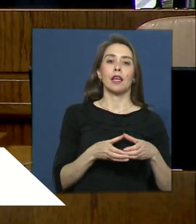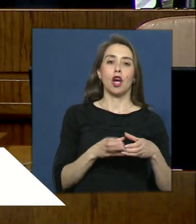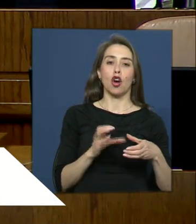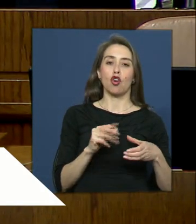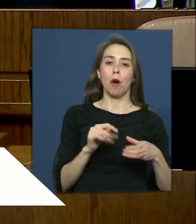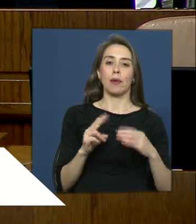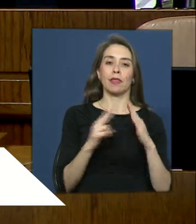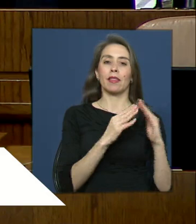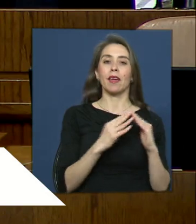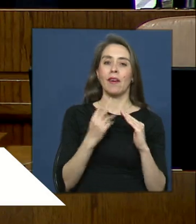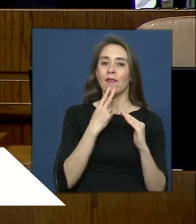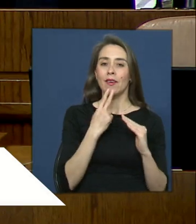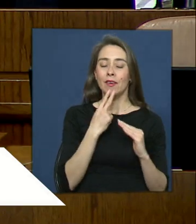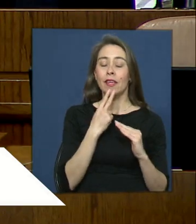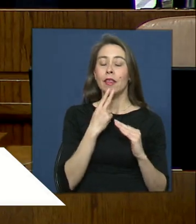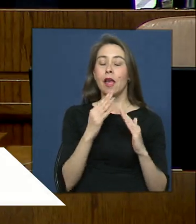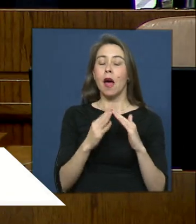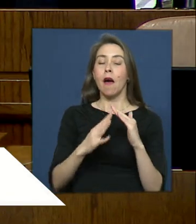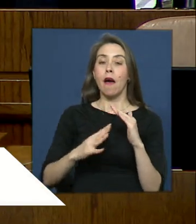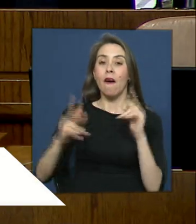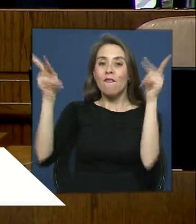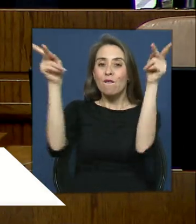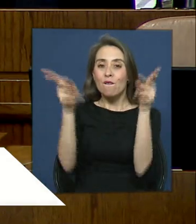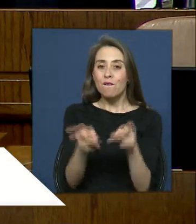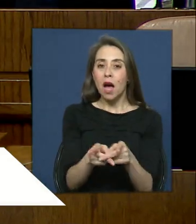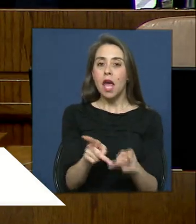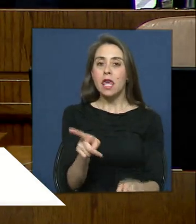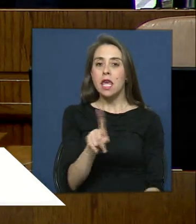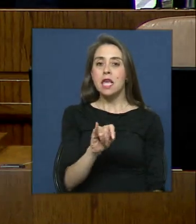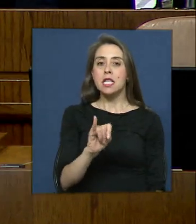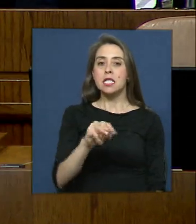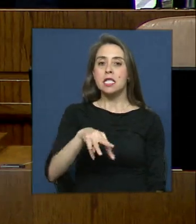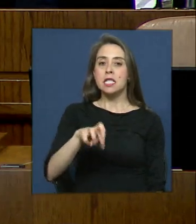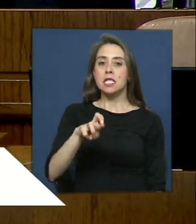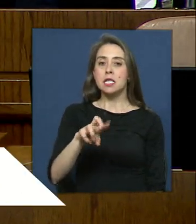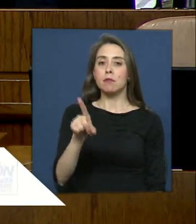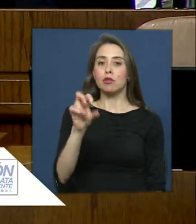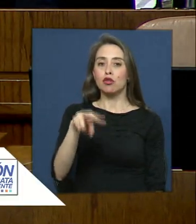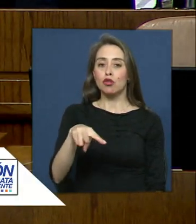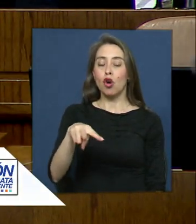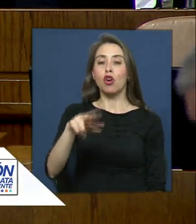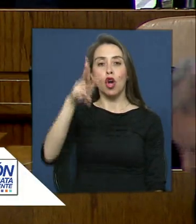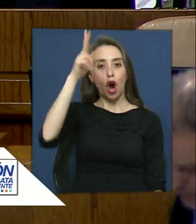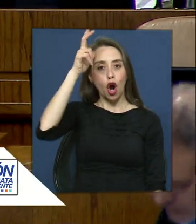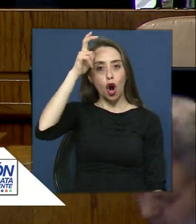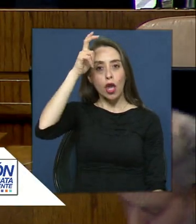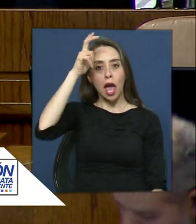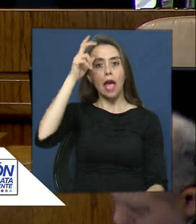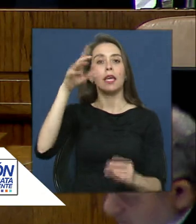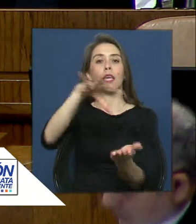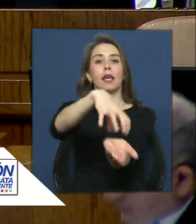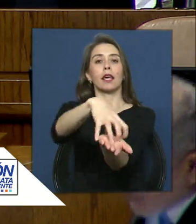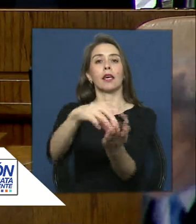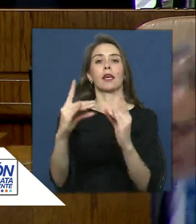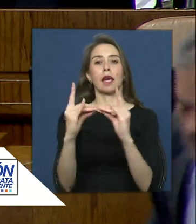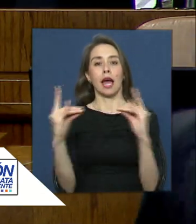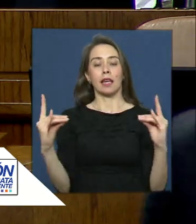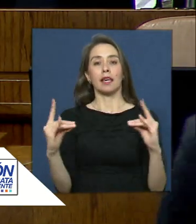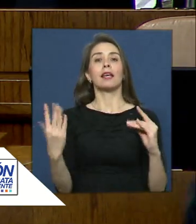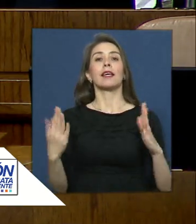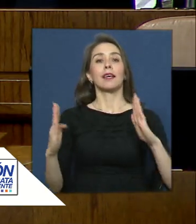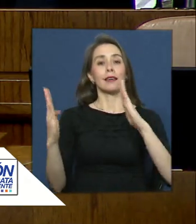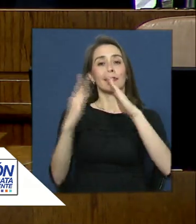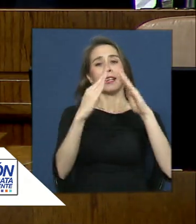Valle Simpson de la Comuna de Coyhaique en la Región de Aysén. El tema, presidente, es un conjunto habitacional